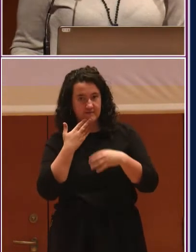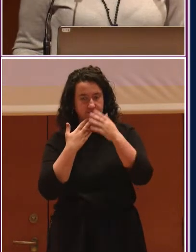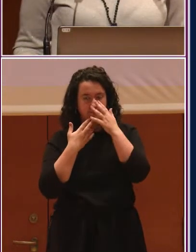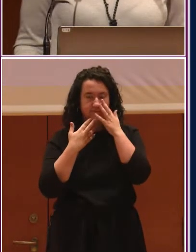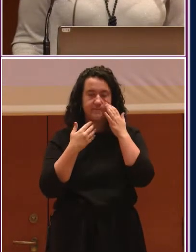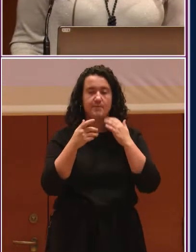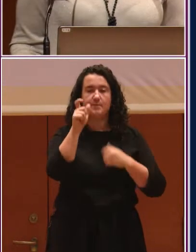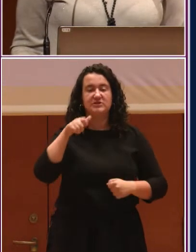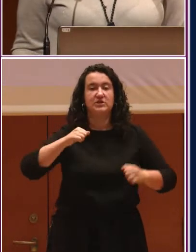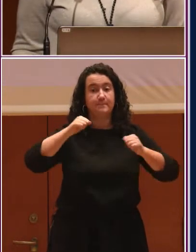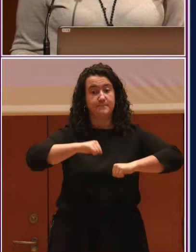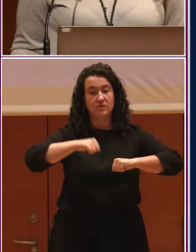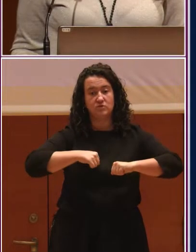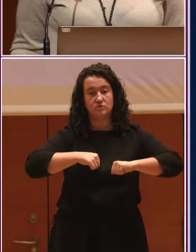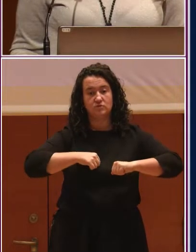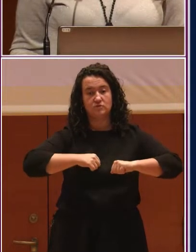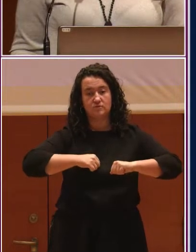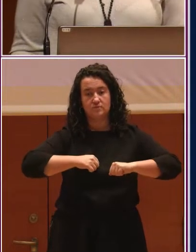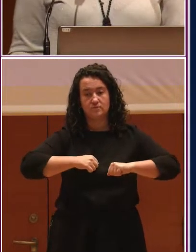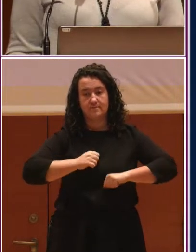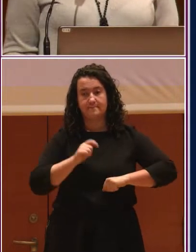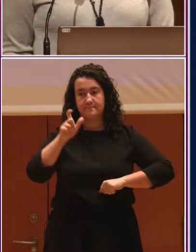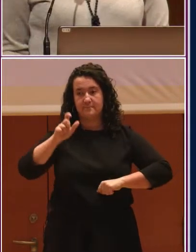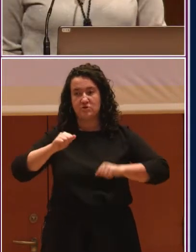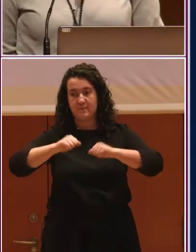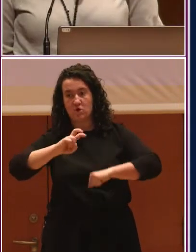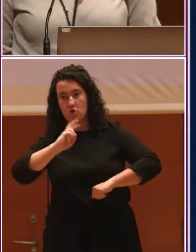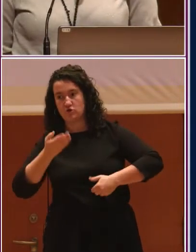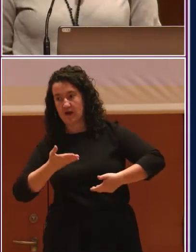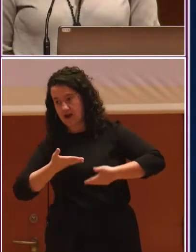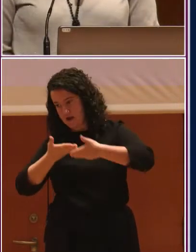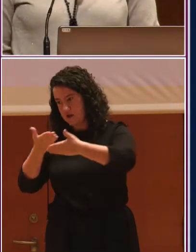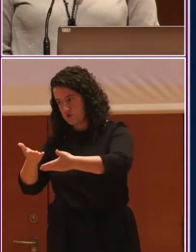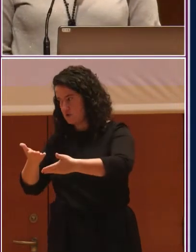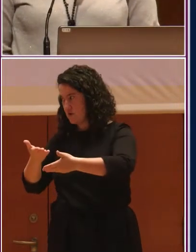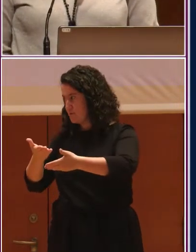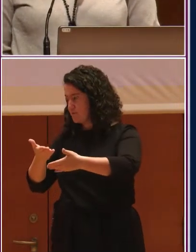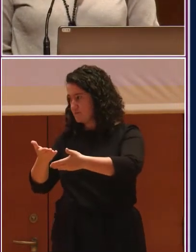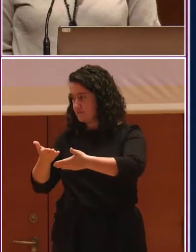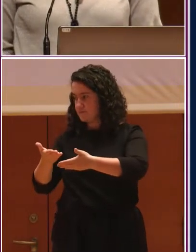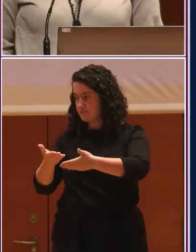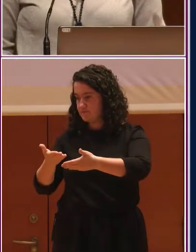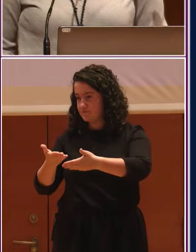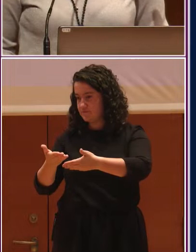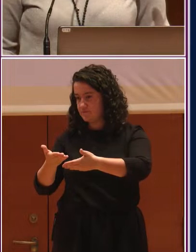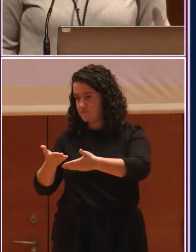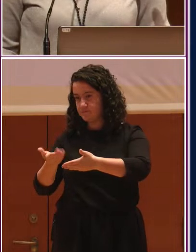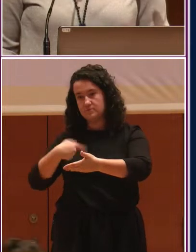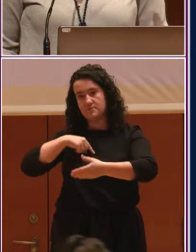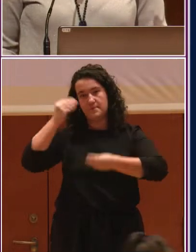largo y tendido al largo de esta mañana acerca de la edad verdad pues bien si una persona mayor